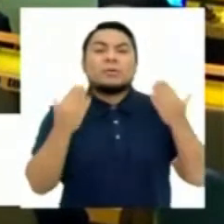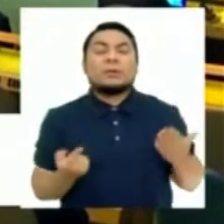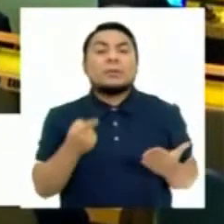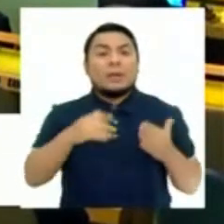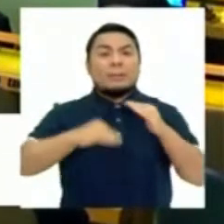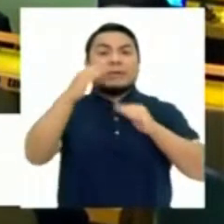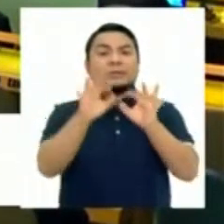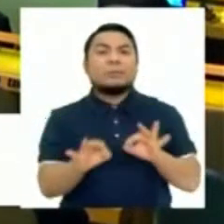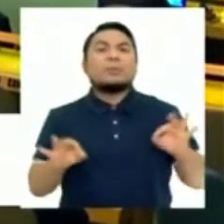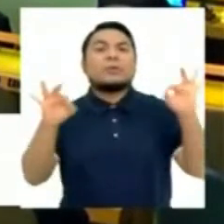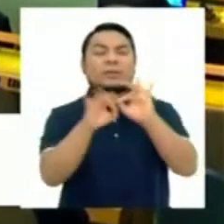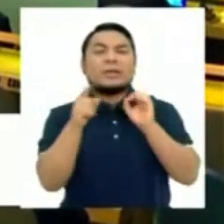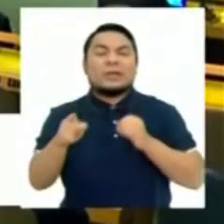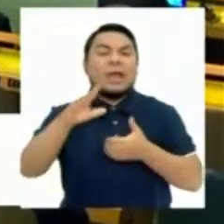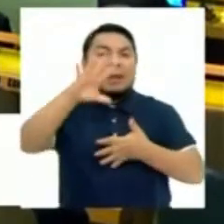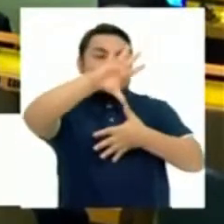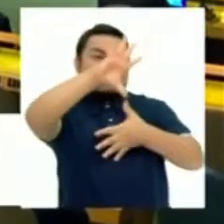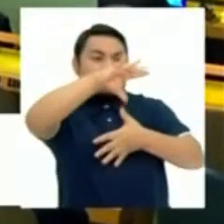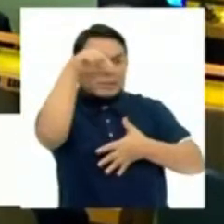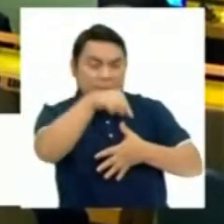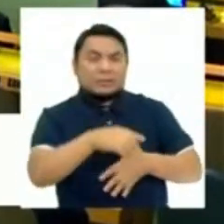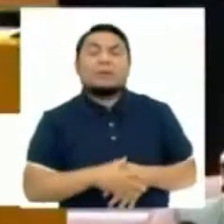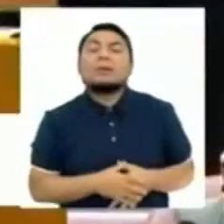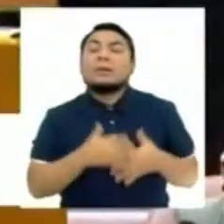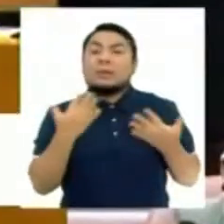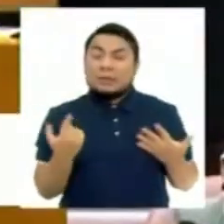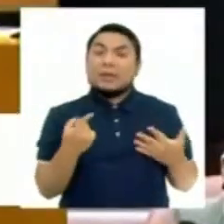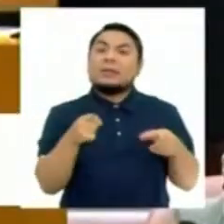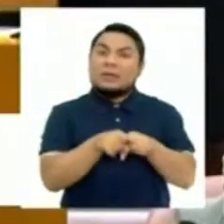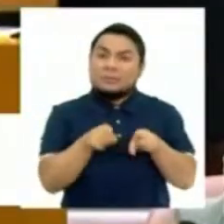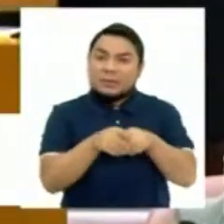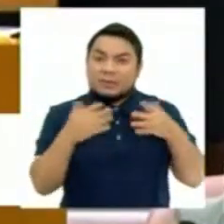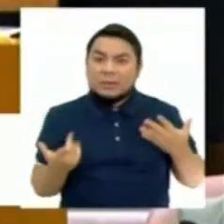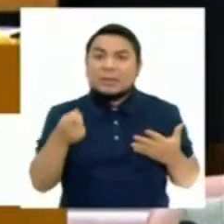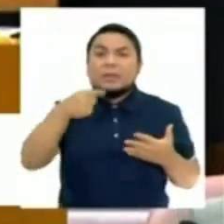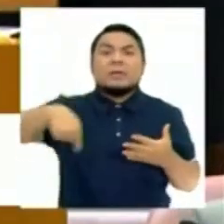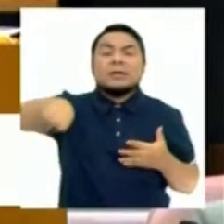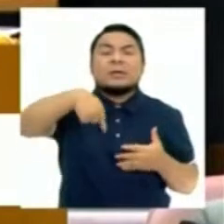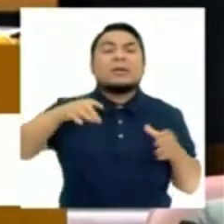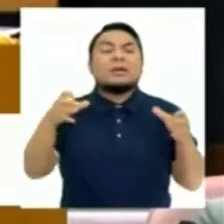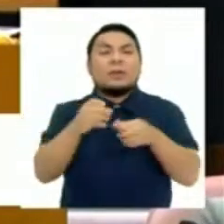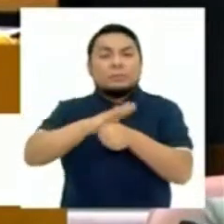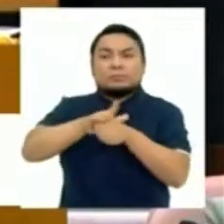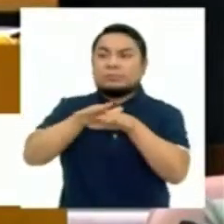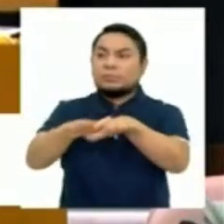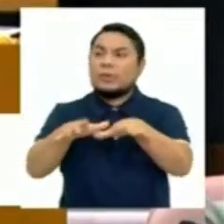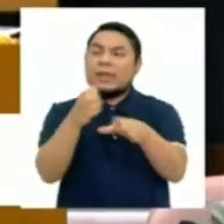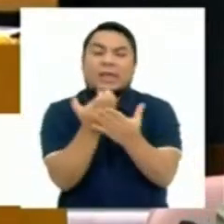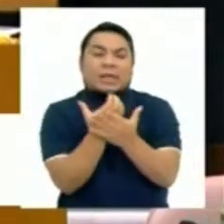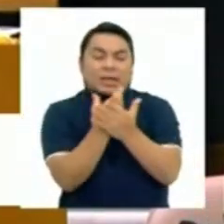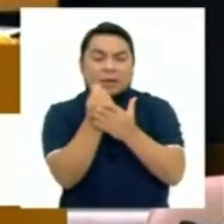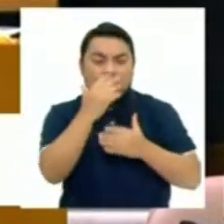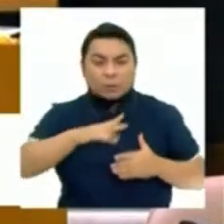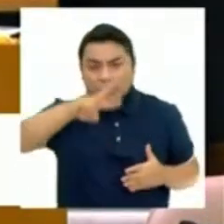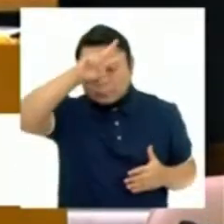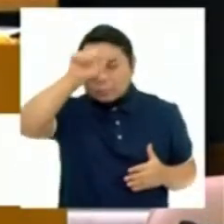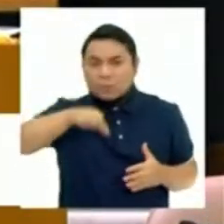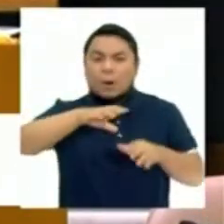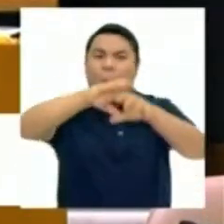los más importantes en América Latina. No obstante, los estragos de la pandemia en la economía nacional y en el